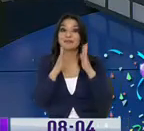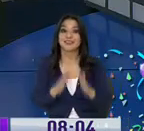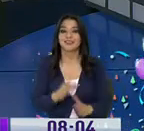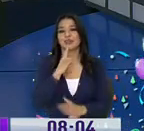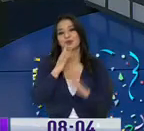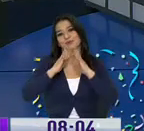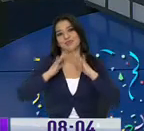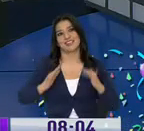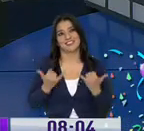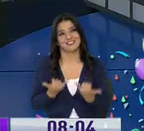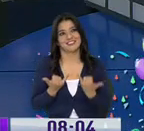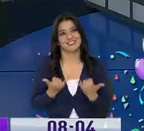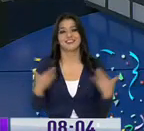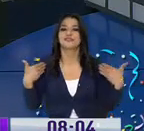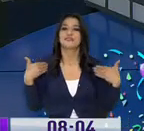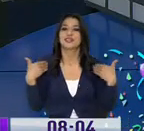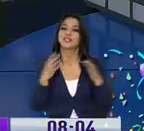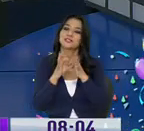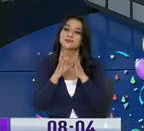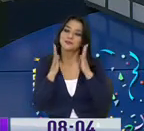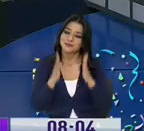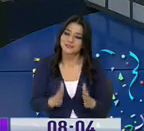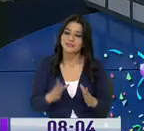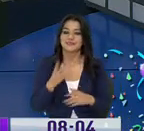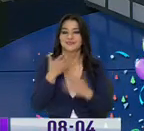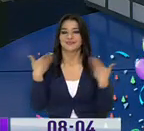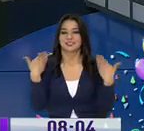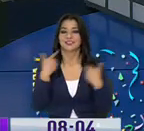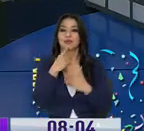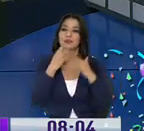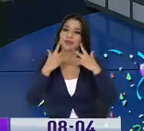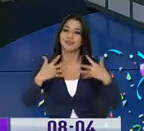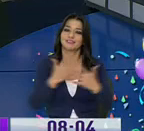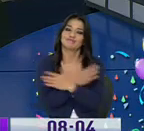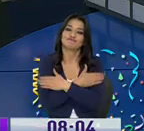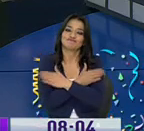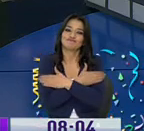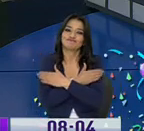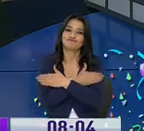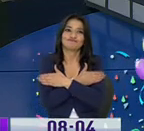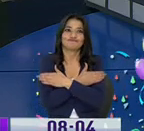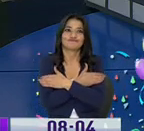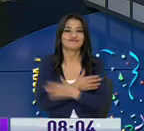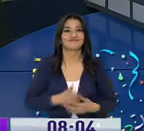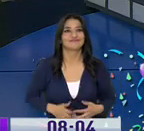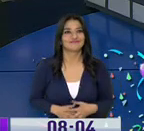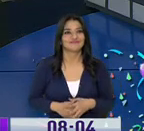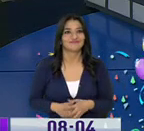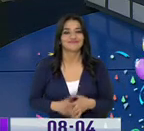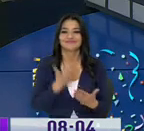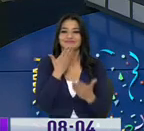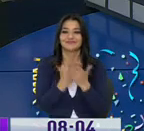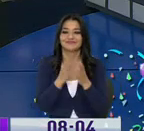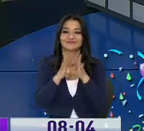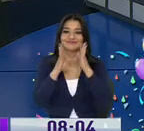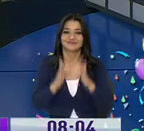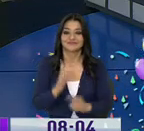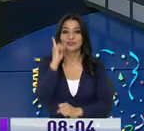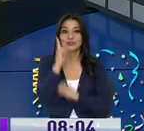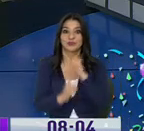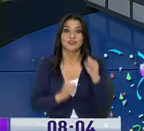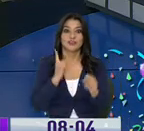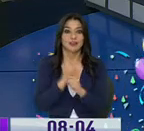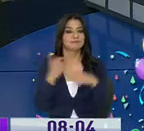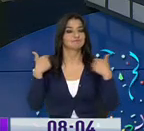de cumpleaños hoy día, así que tus compañeros quieren mandarte un abrazo, esos grandotes. Muchas gracias, realmente un año